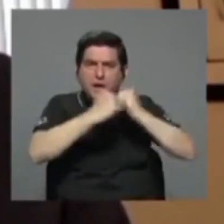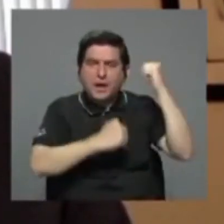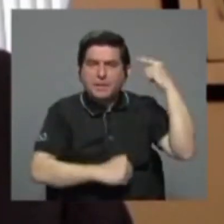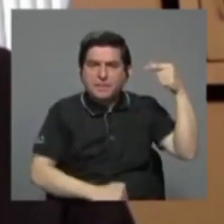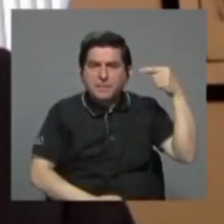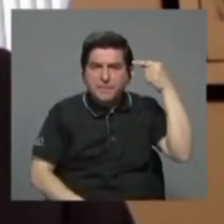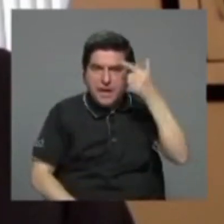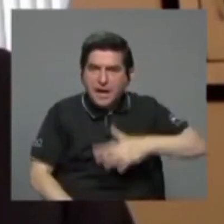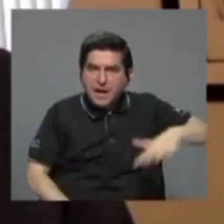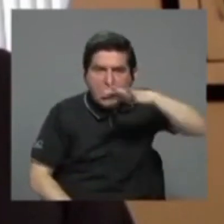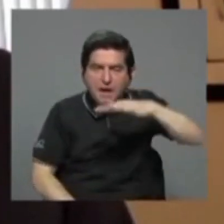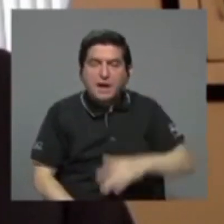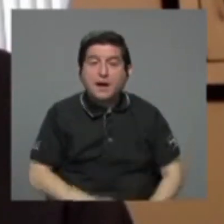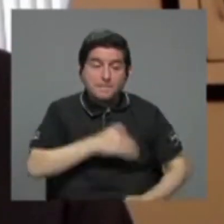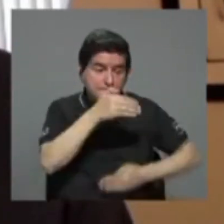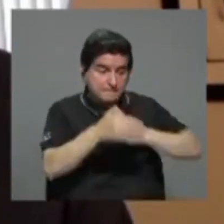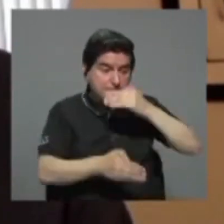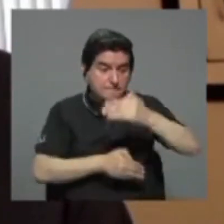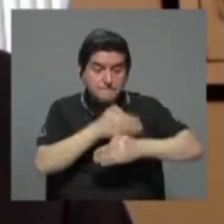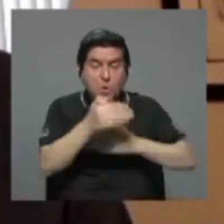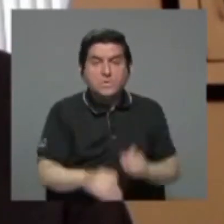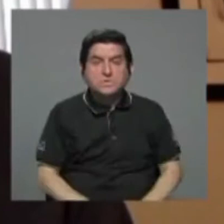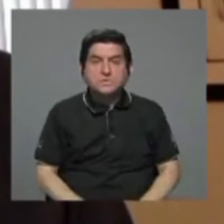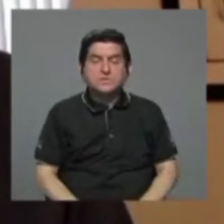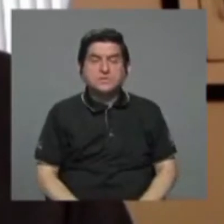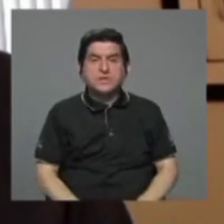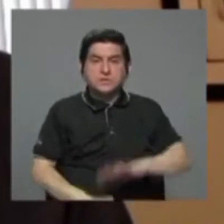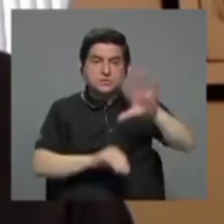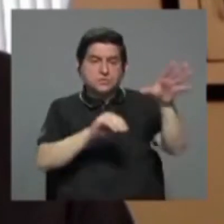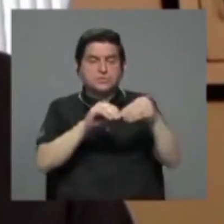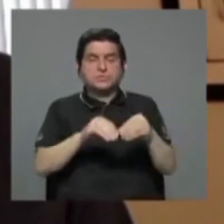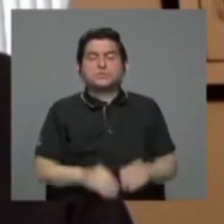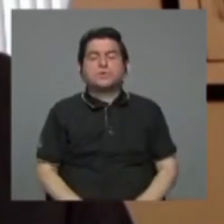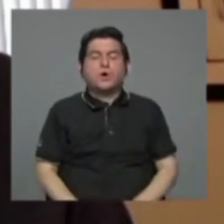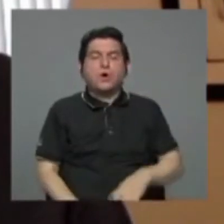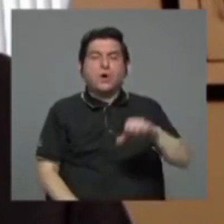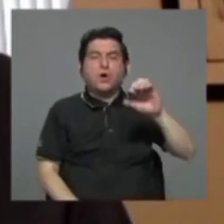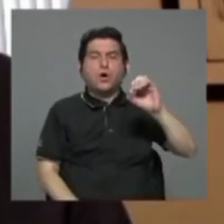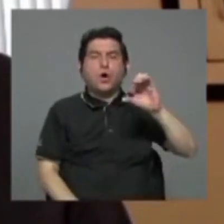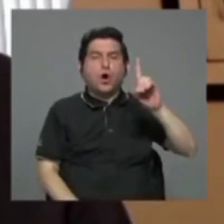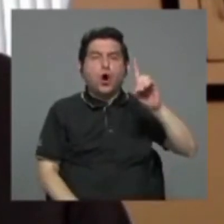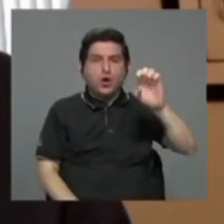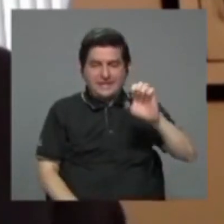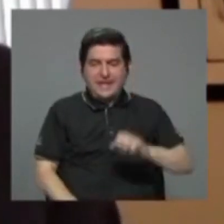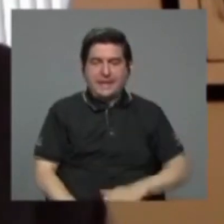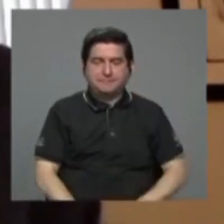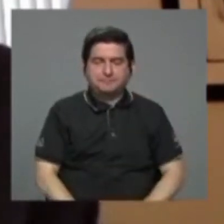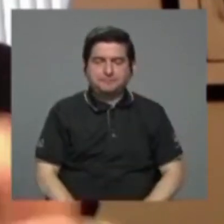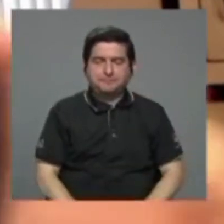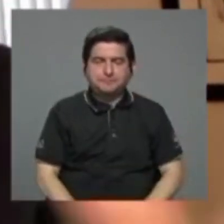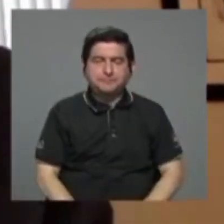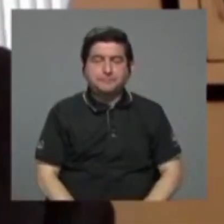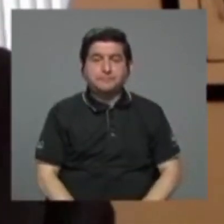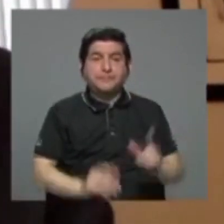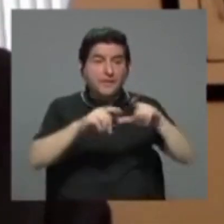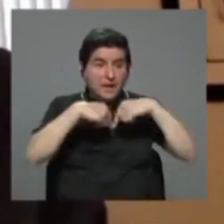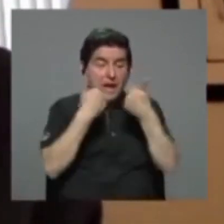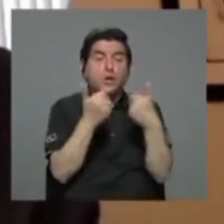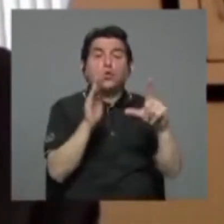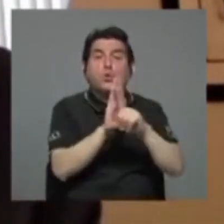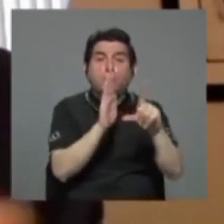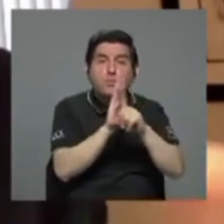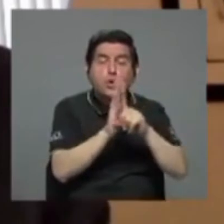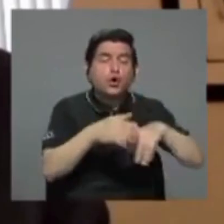Estado es el proceso de adhesión a la Organización para la Cooperación y el Desarrollo Económico, el conjunto de leyes y